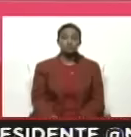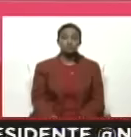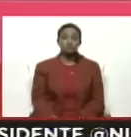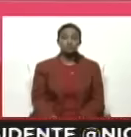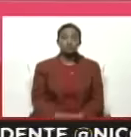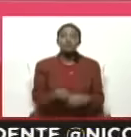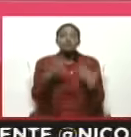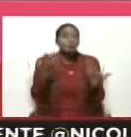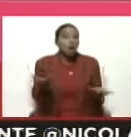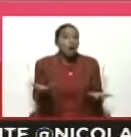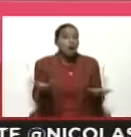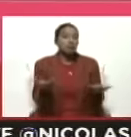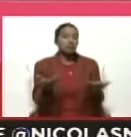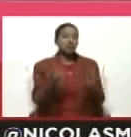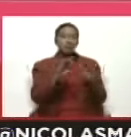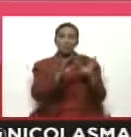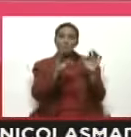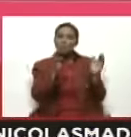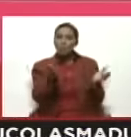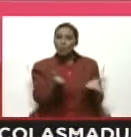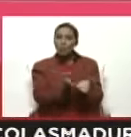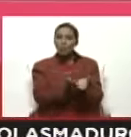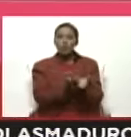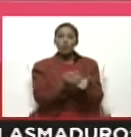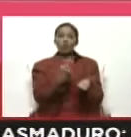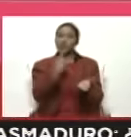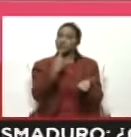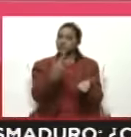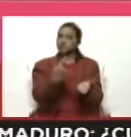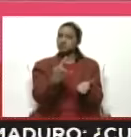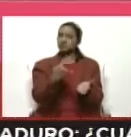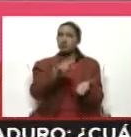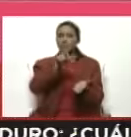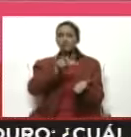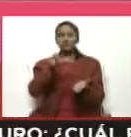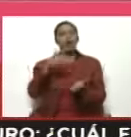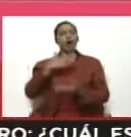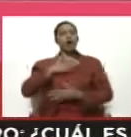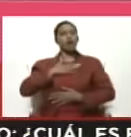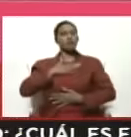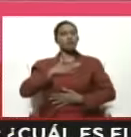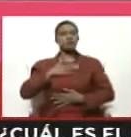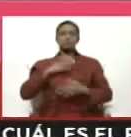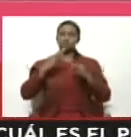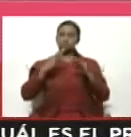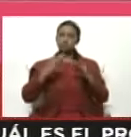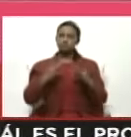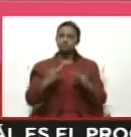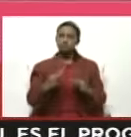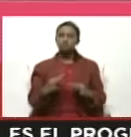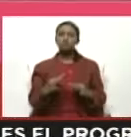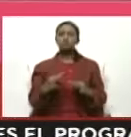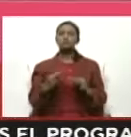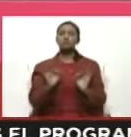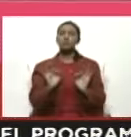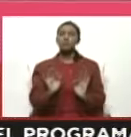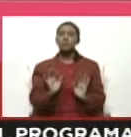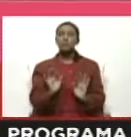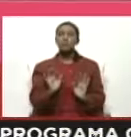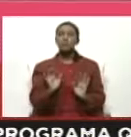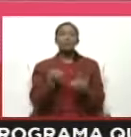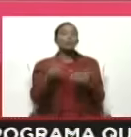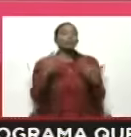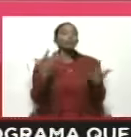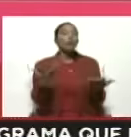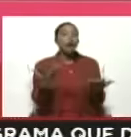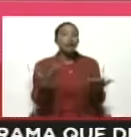mundo, los que se hacen llamar civilizados, van a reaccionar con el genocidio,